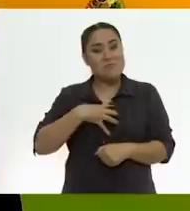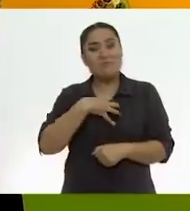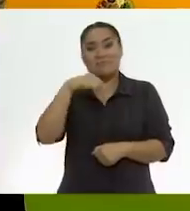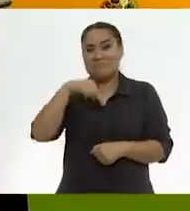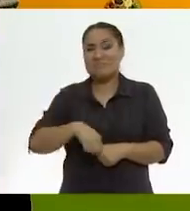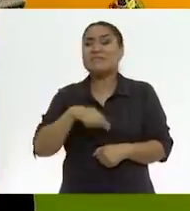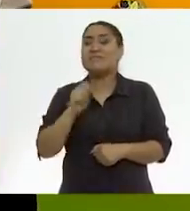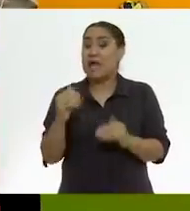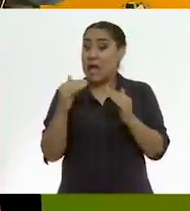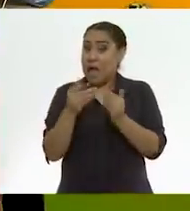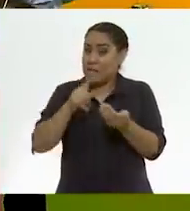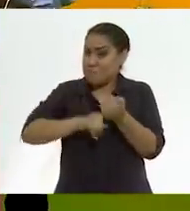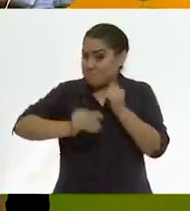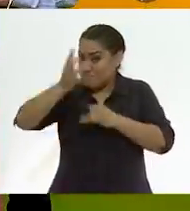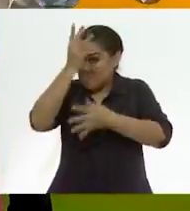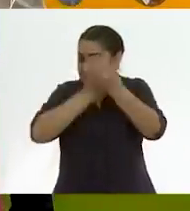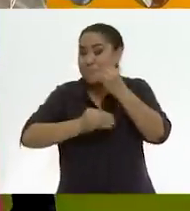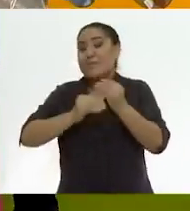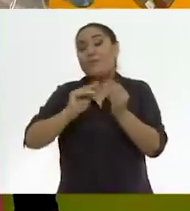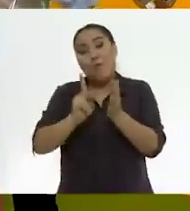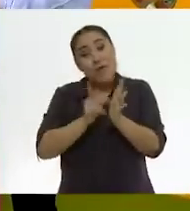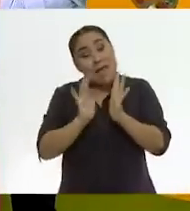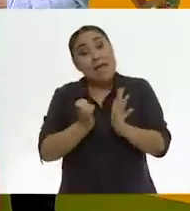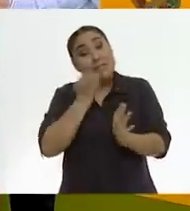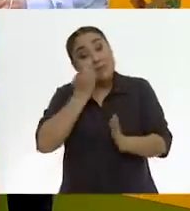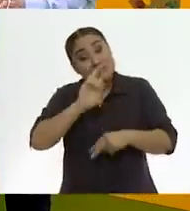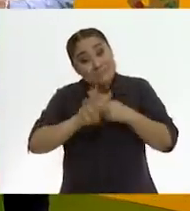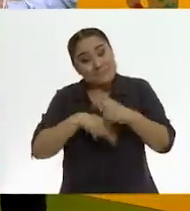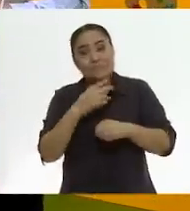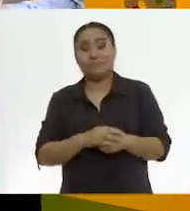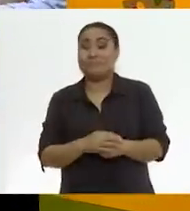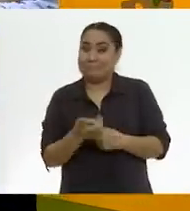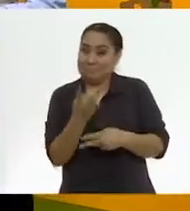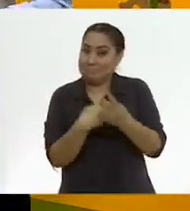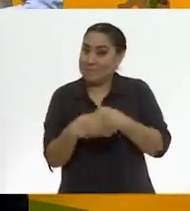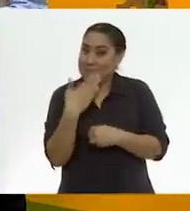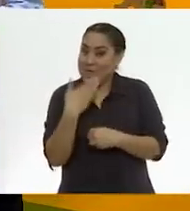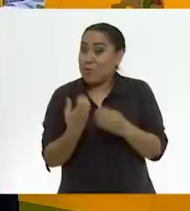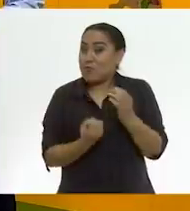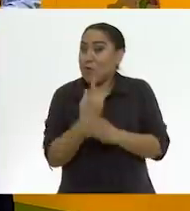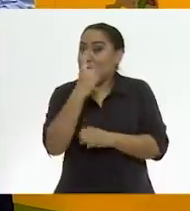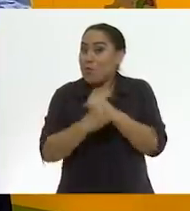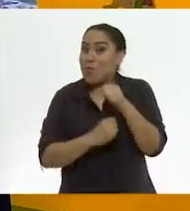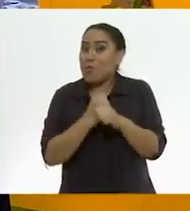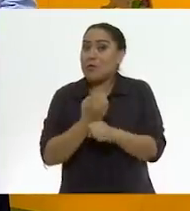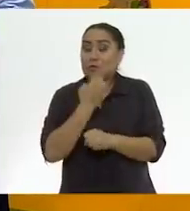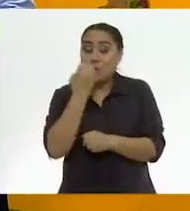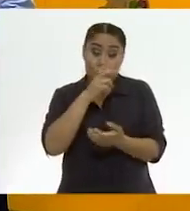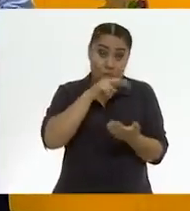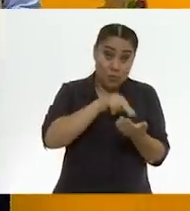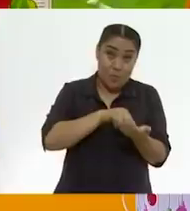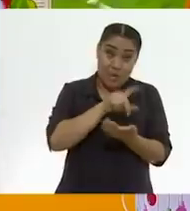Casa, en este regreso a clases. Les damos la bienvenida al nuevo ciclo escolar